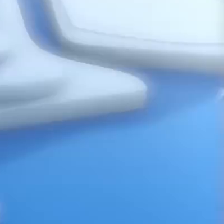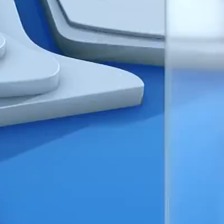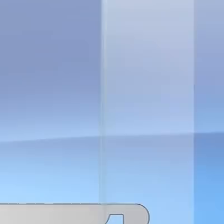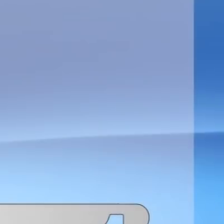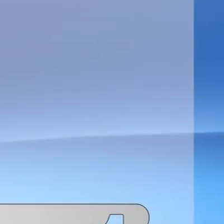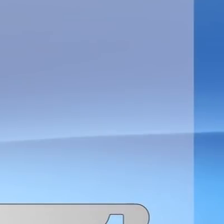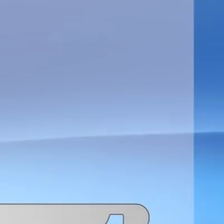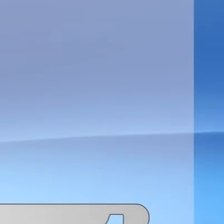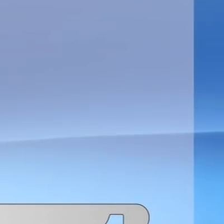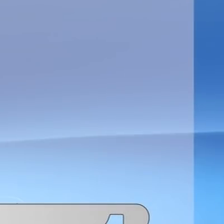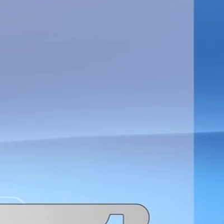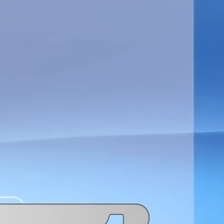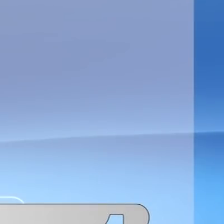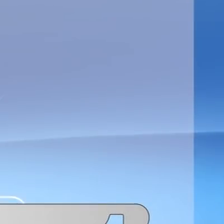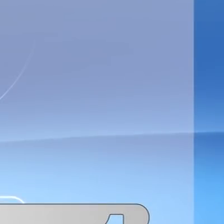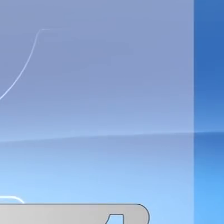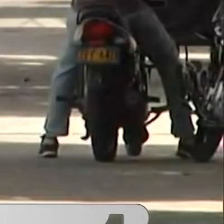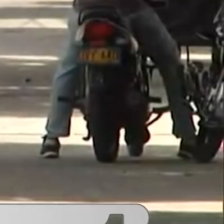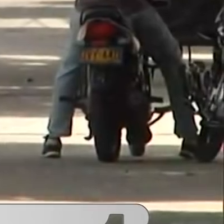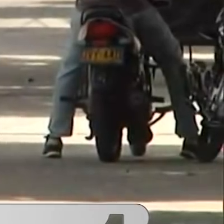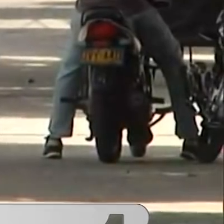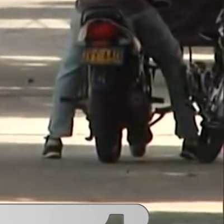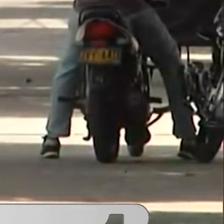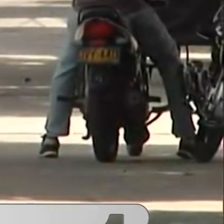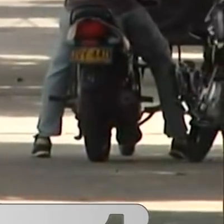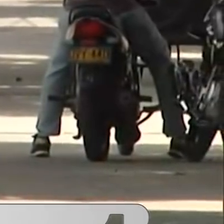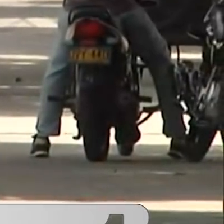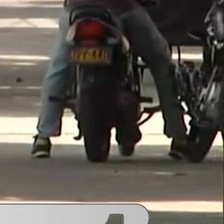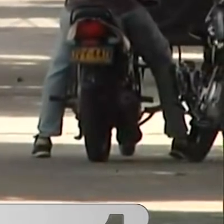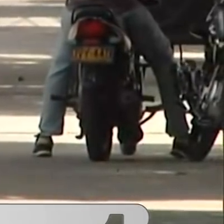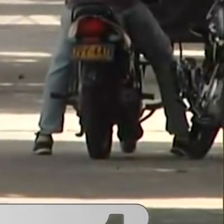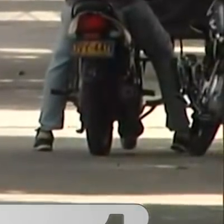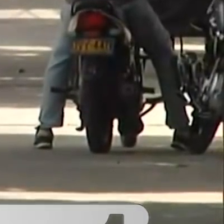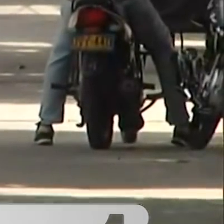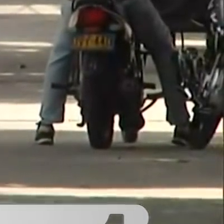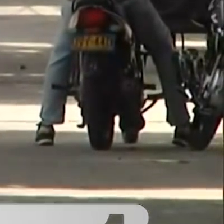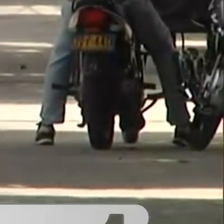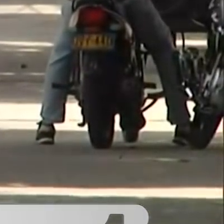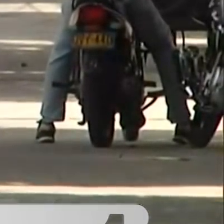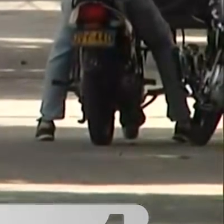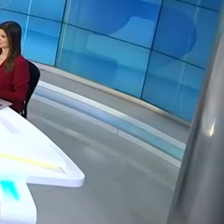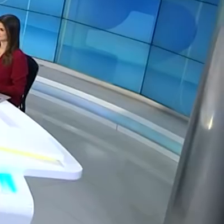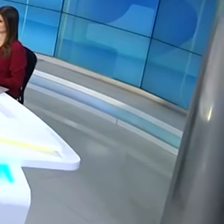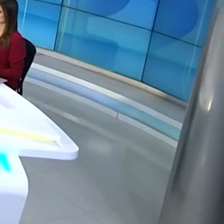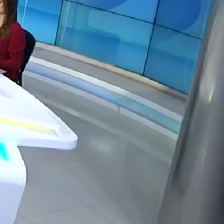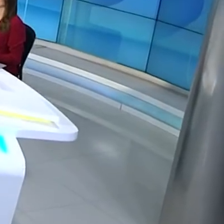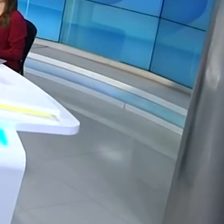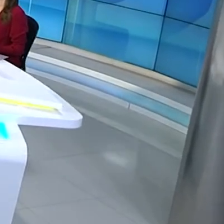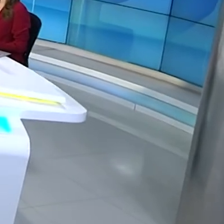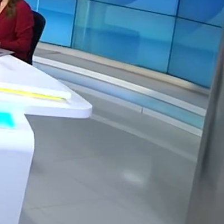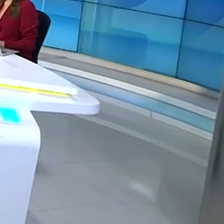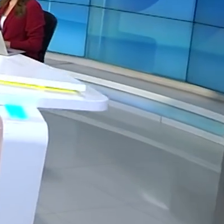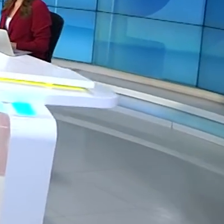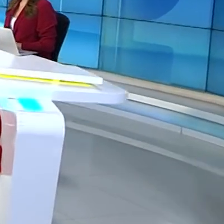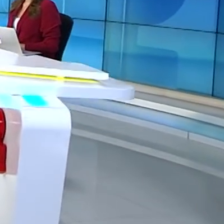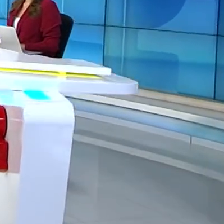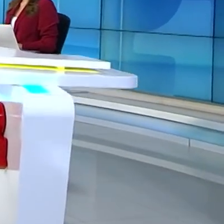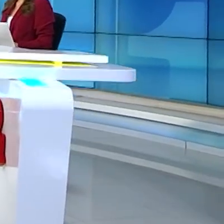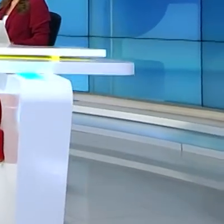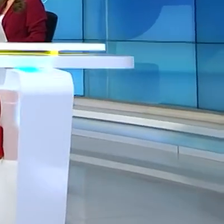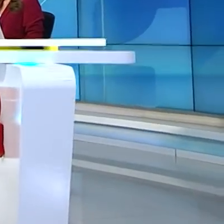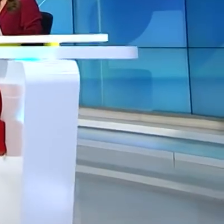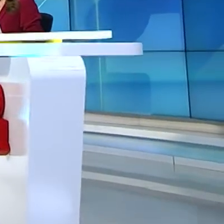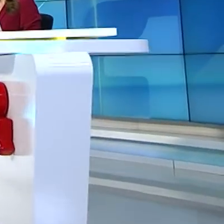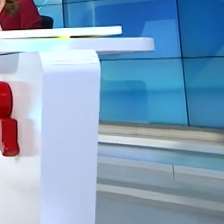irregulares. Asesinan a domiciliario cuando se resistía a que le robaran la moto. Con